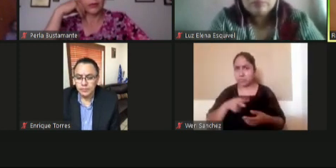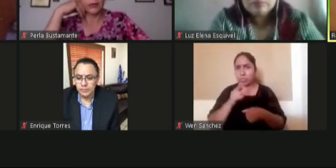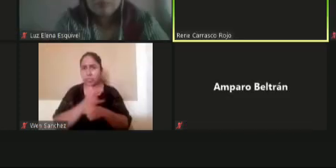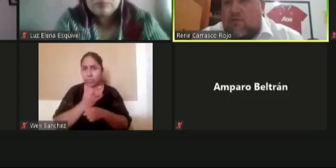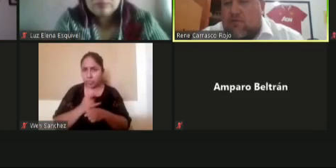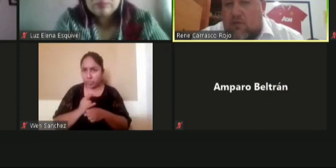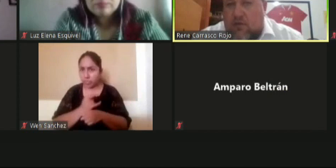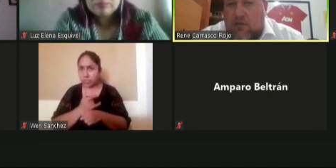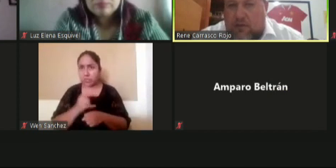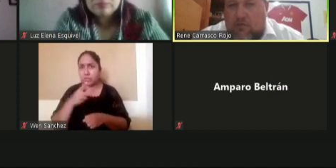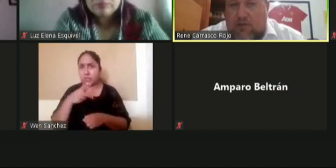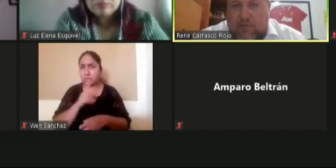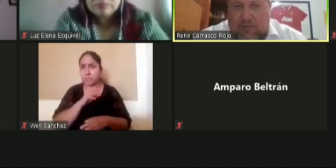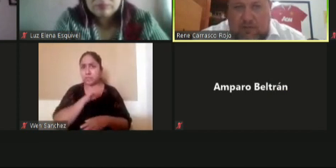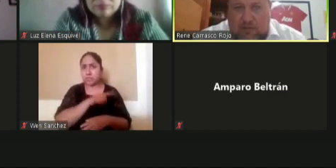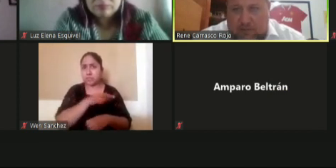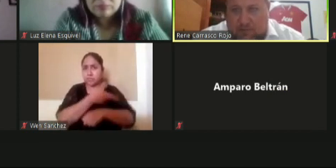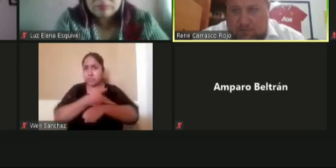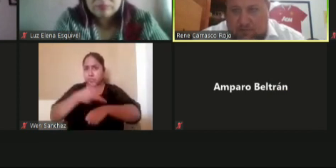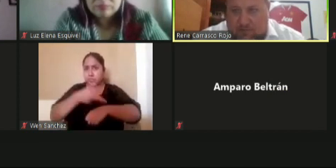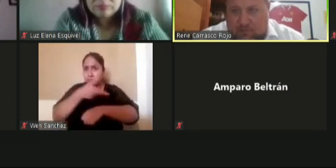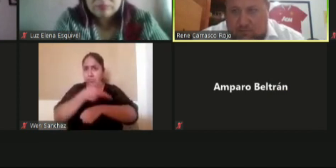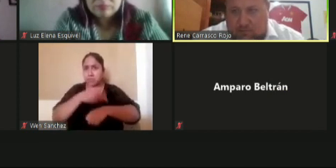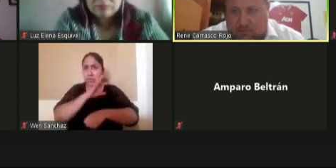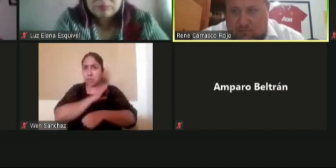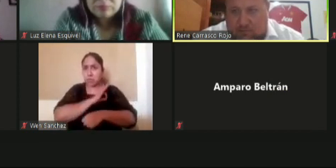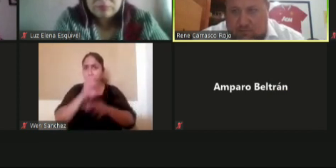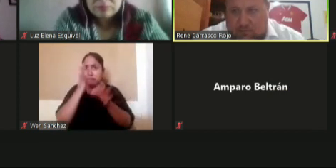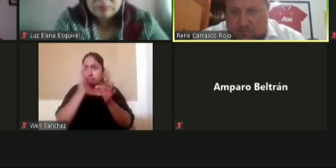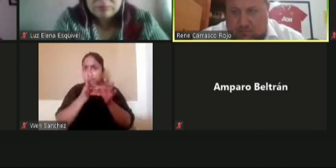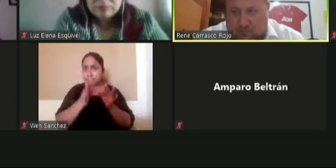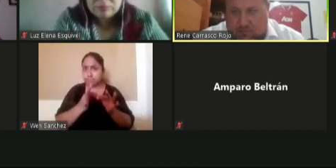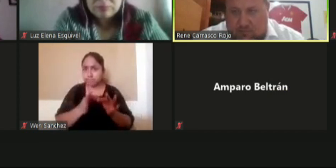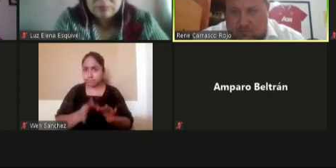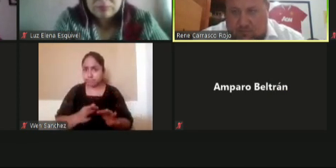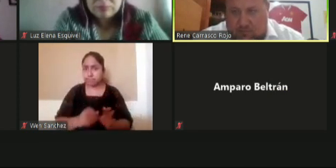en un corto plazo. Es cuanto, presidente.